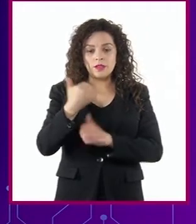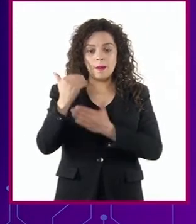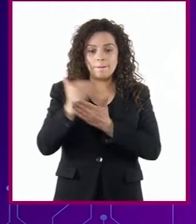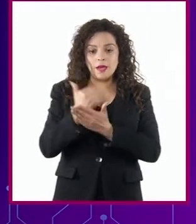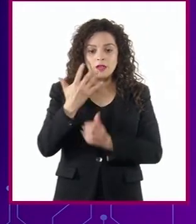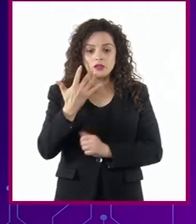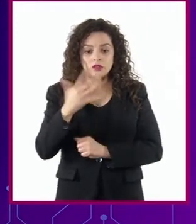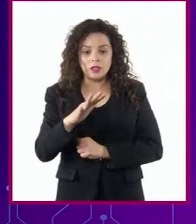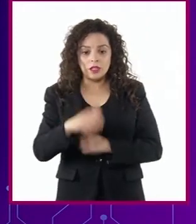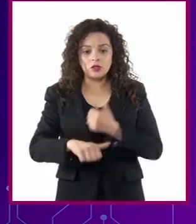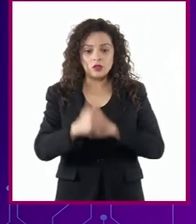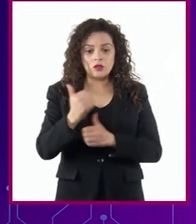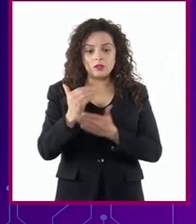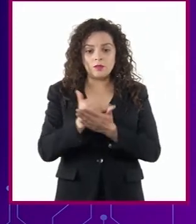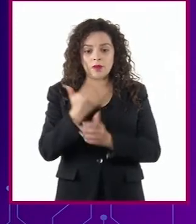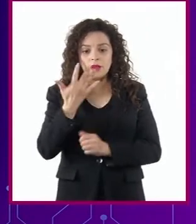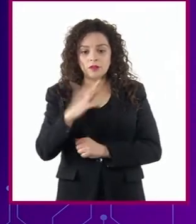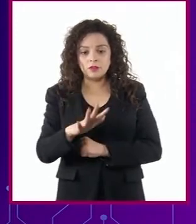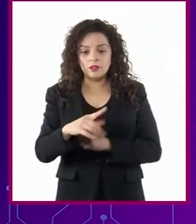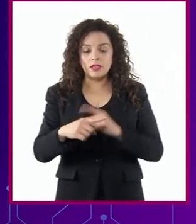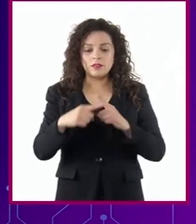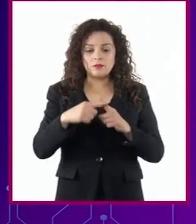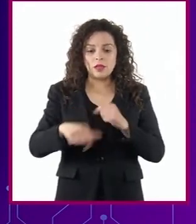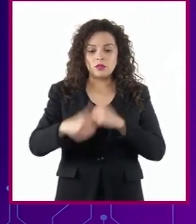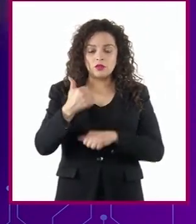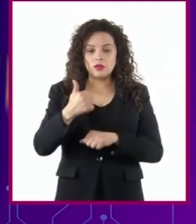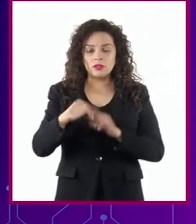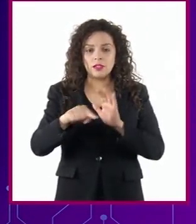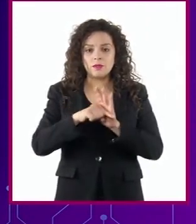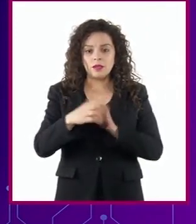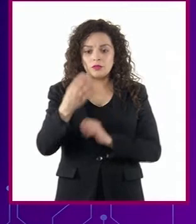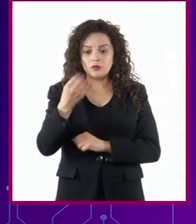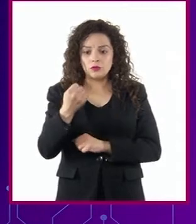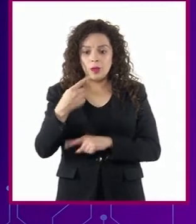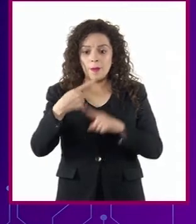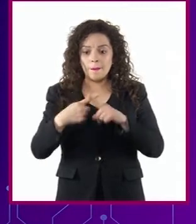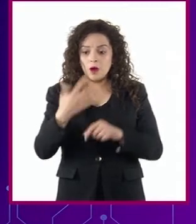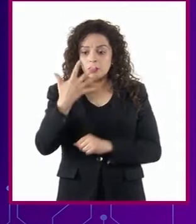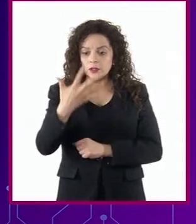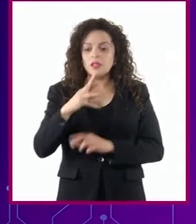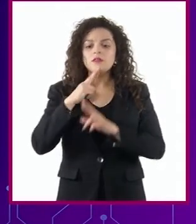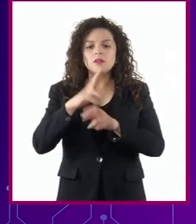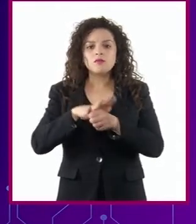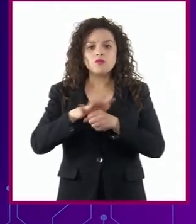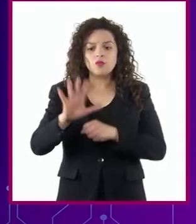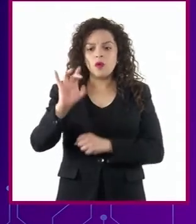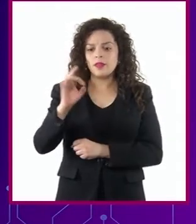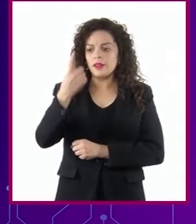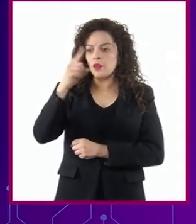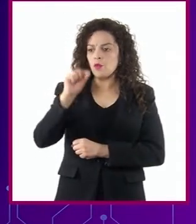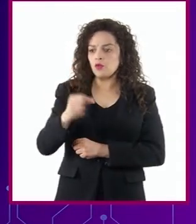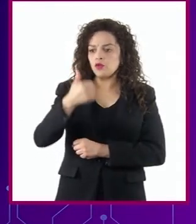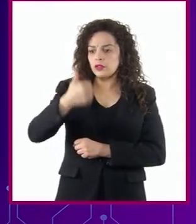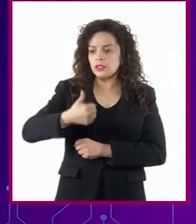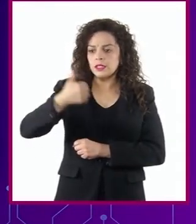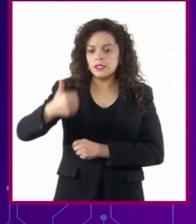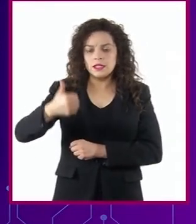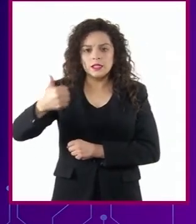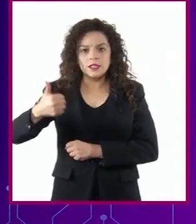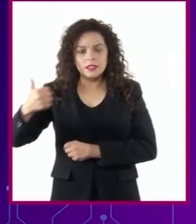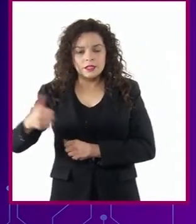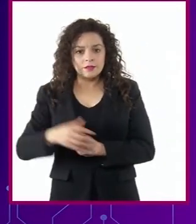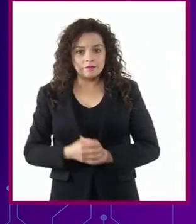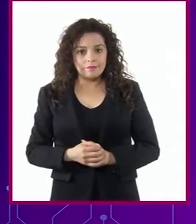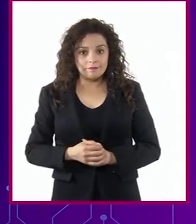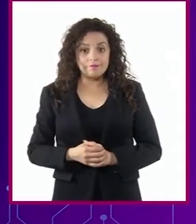más 11 menos 9 por 5, de donde se obtiene 31.6 periódico, que podemos truncar